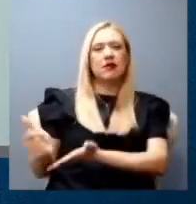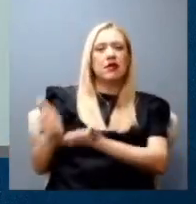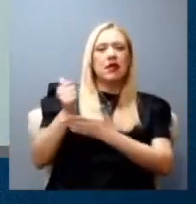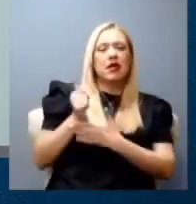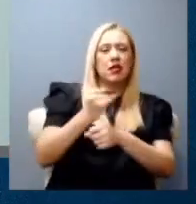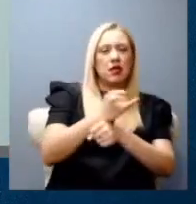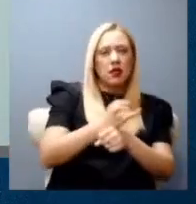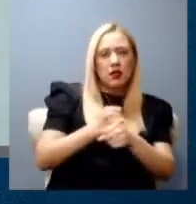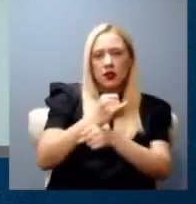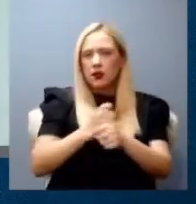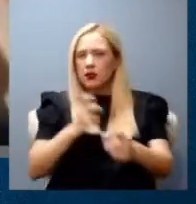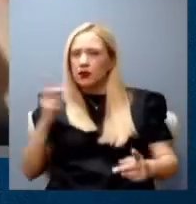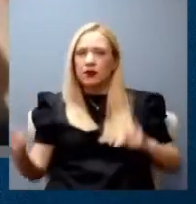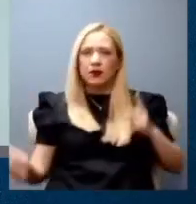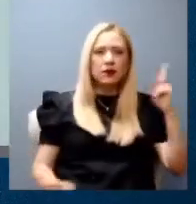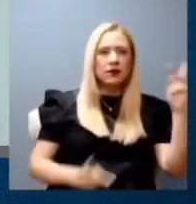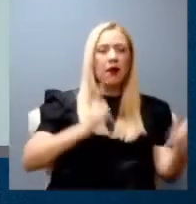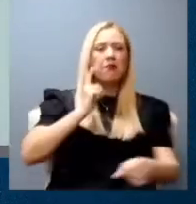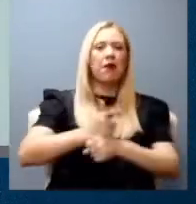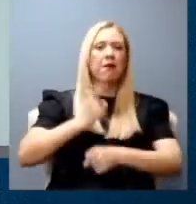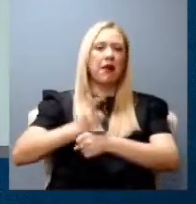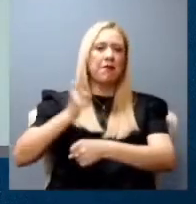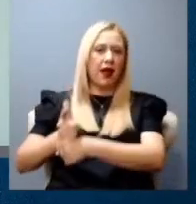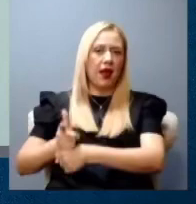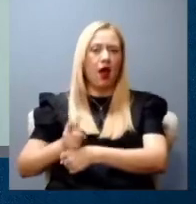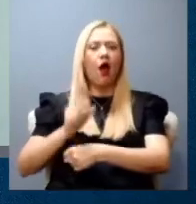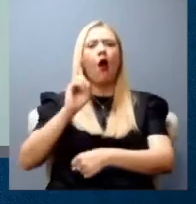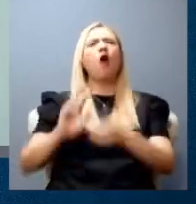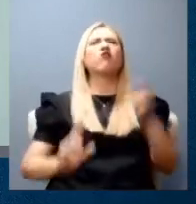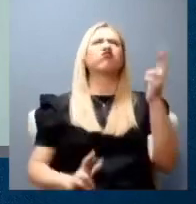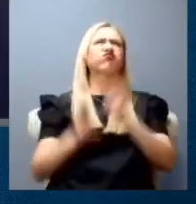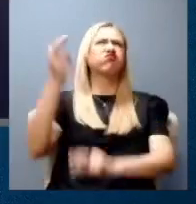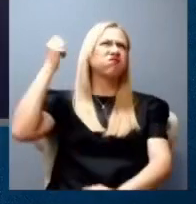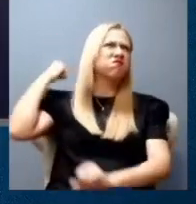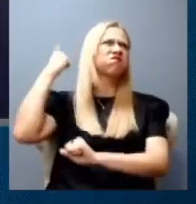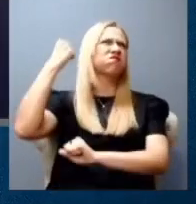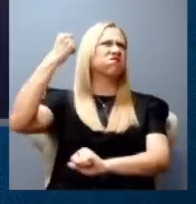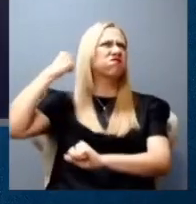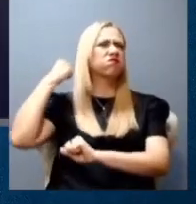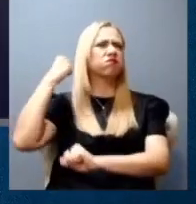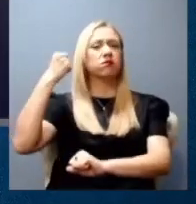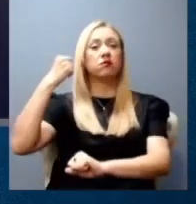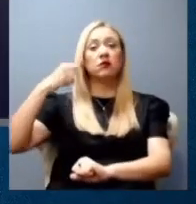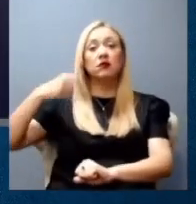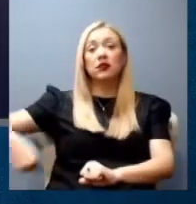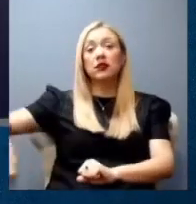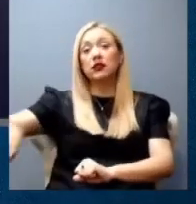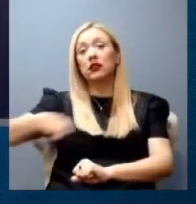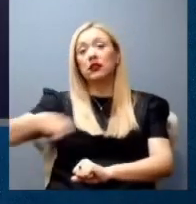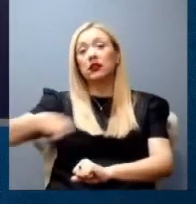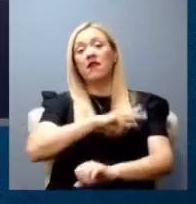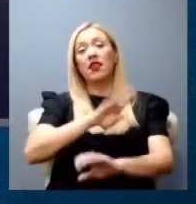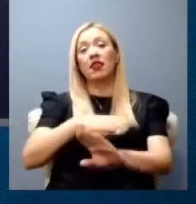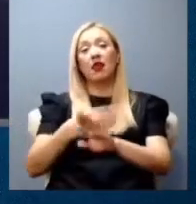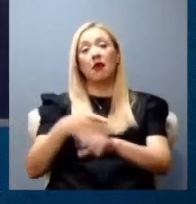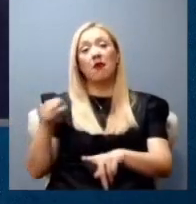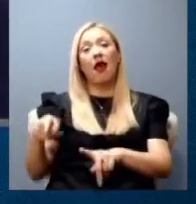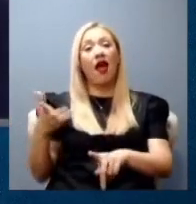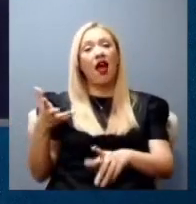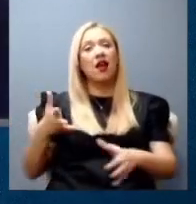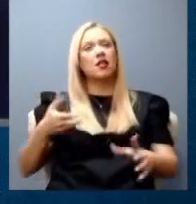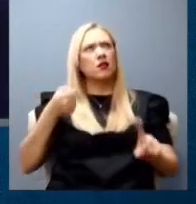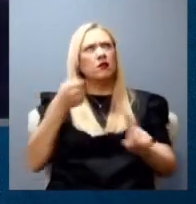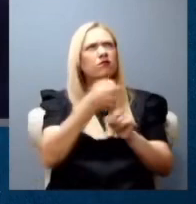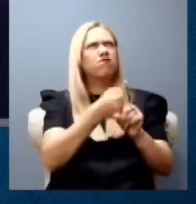de estos procesos. También algún tipo de manifestación. Es decir, las víctimas son, y el movimiento de víctimas son quienes impulsan